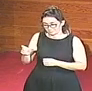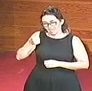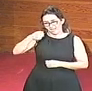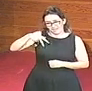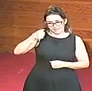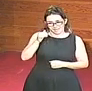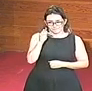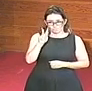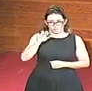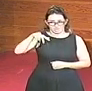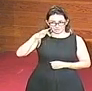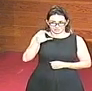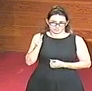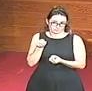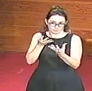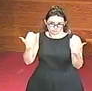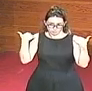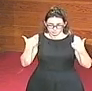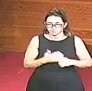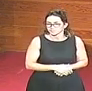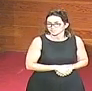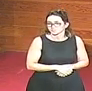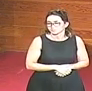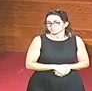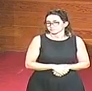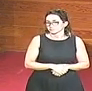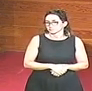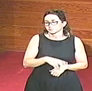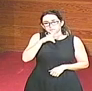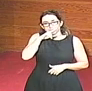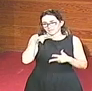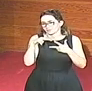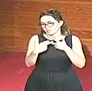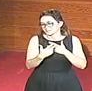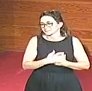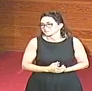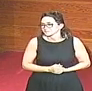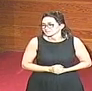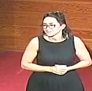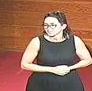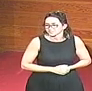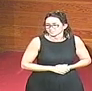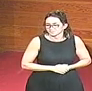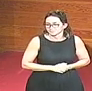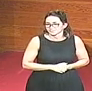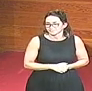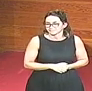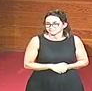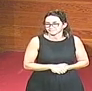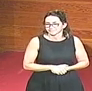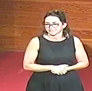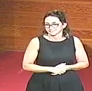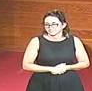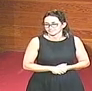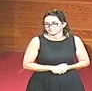Ana Iñigo Domínguez-ekin batera, hoy en el país eguneroko podcastaren aurkezlea da, eta komunikabide bereko zutabegilea